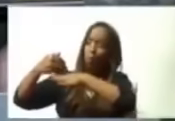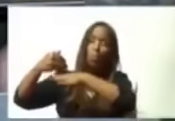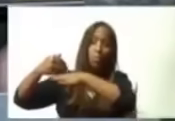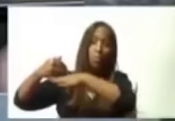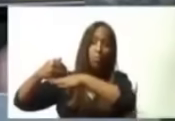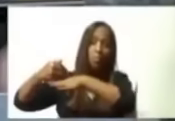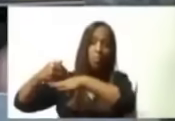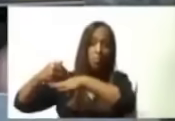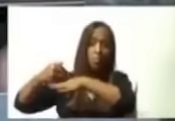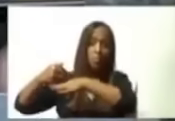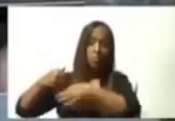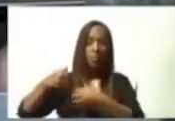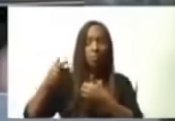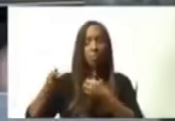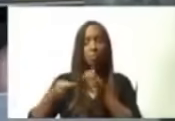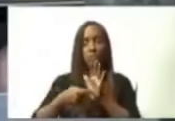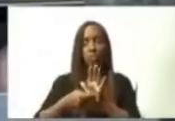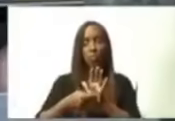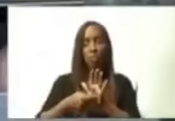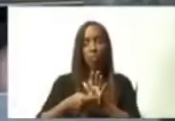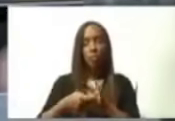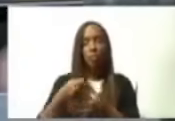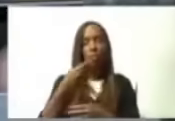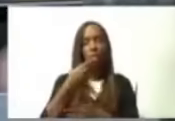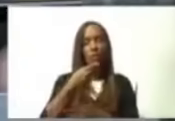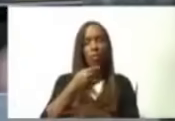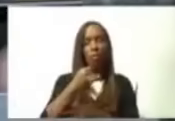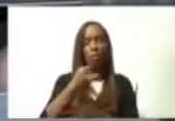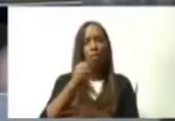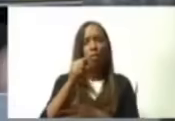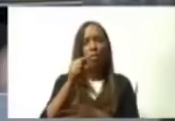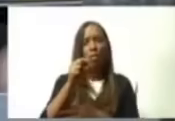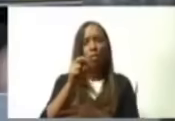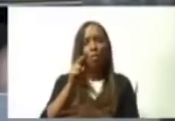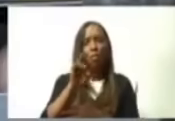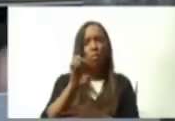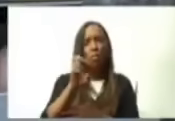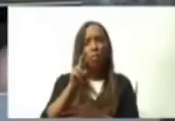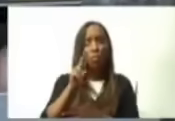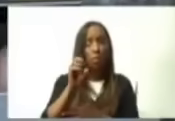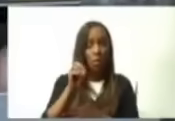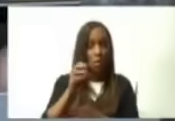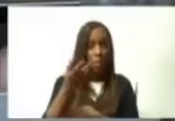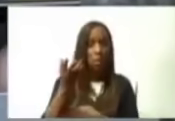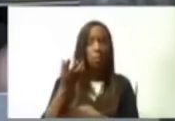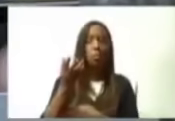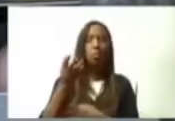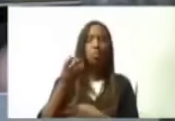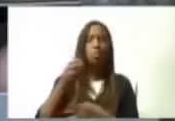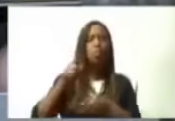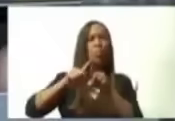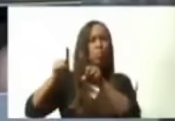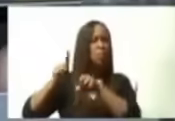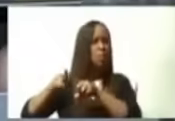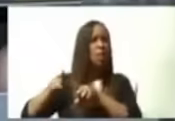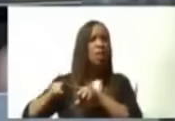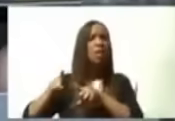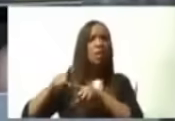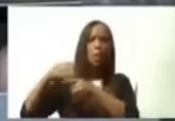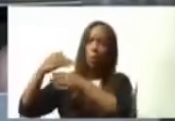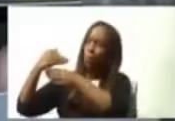Higüey, Aguacate, casi 2 metros. 2 metros. Aguacate apenas 32 centímetros para llegar a la cuota